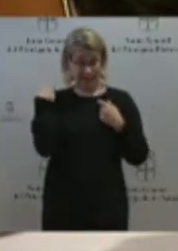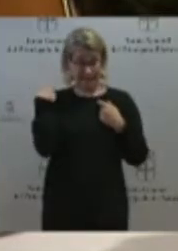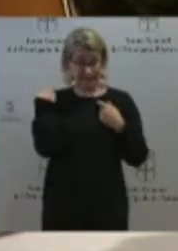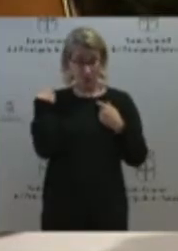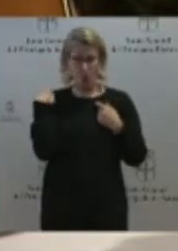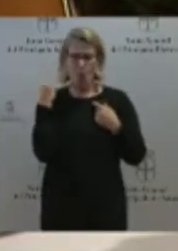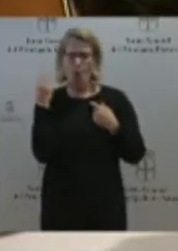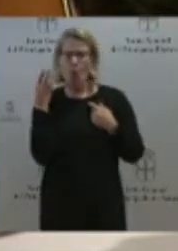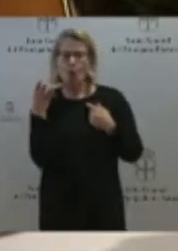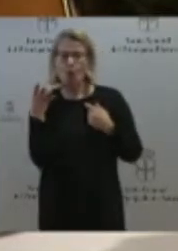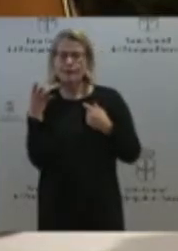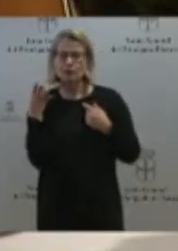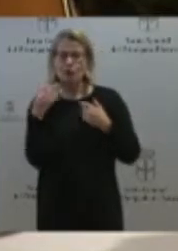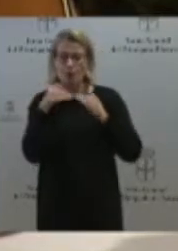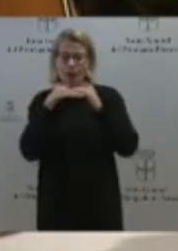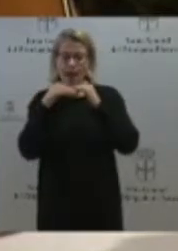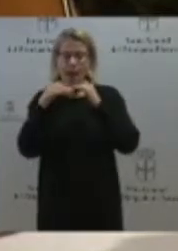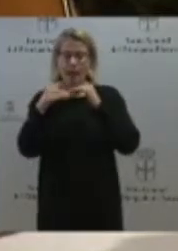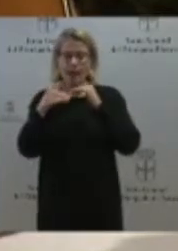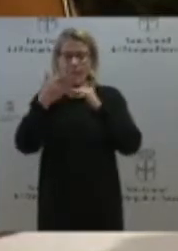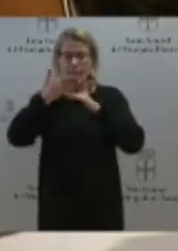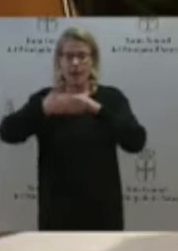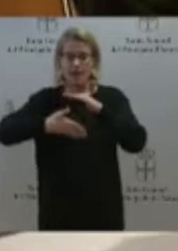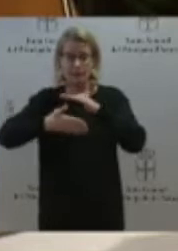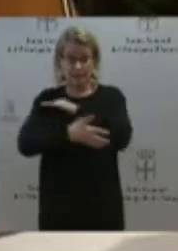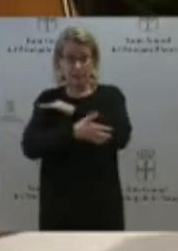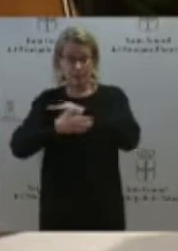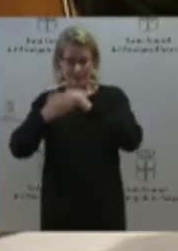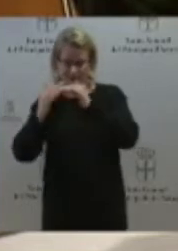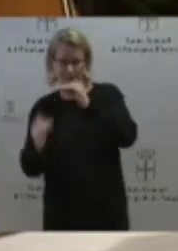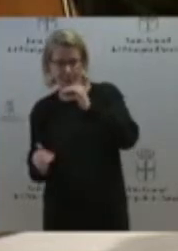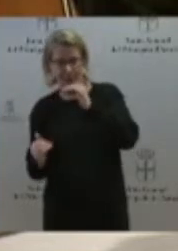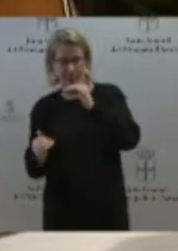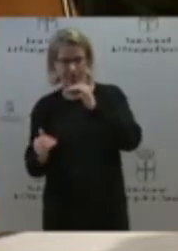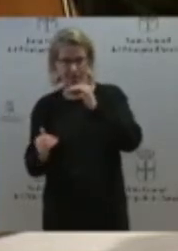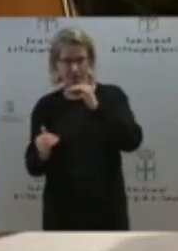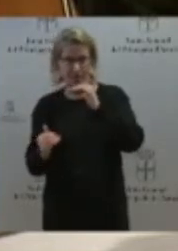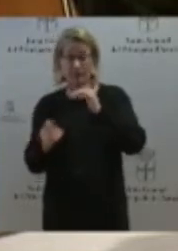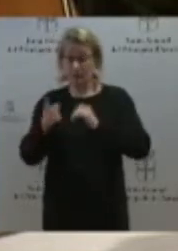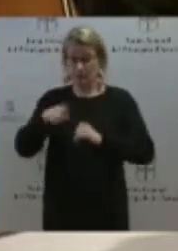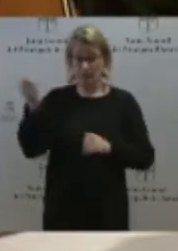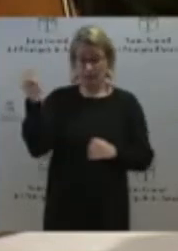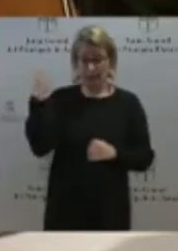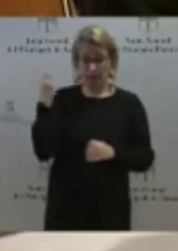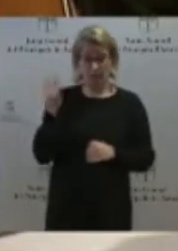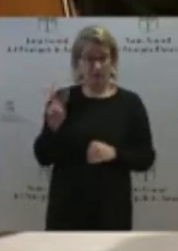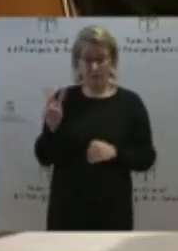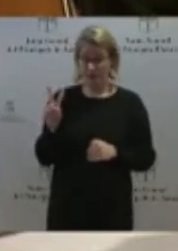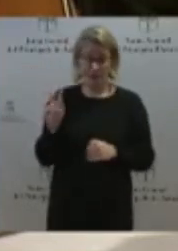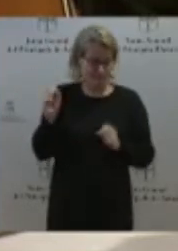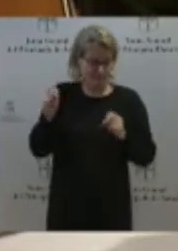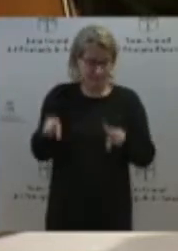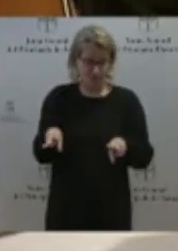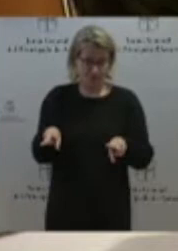porcentaje que aumenta en el caso de las pensiones de viudedad. Tenemos la mayor tasa de paro juvenil del Estado, la menor tasa de